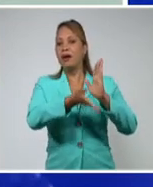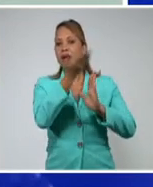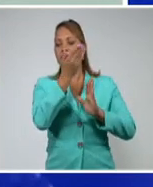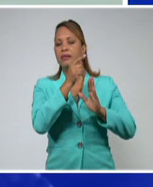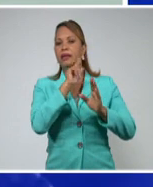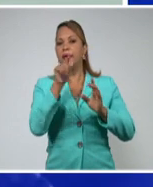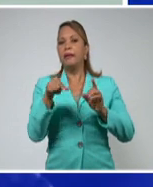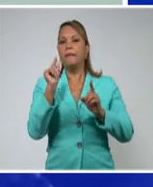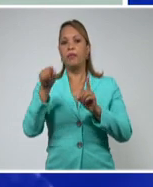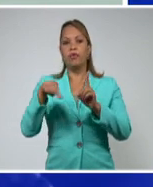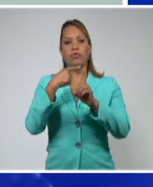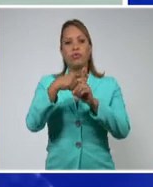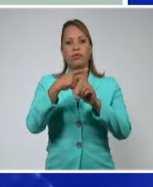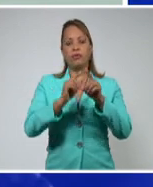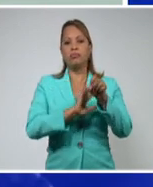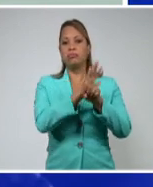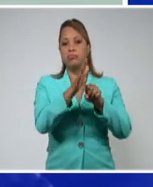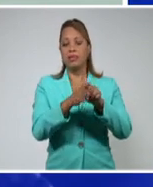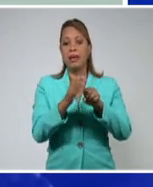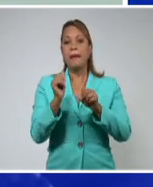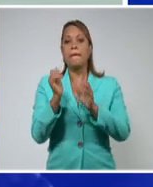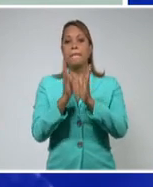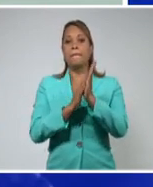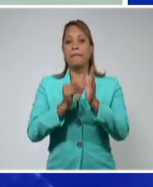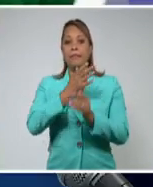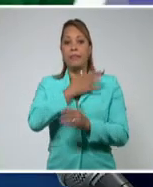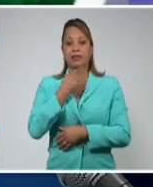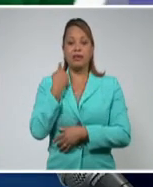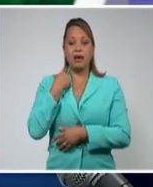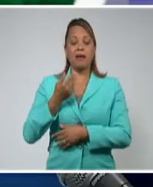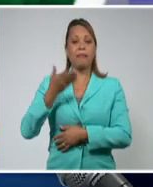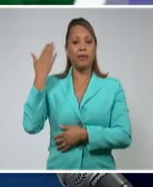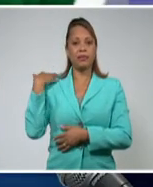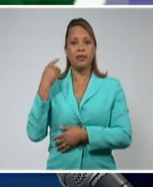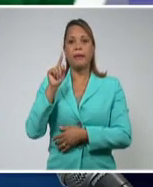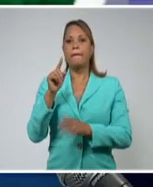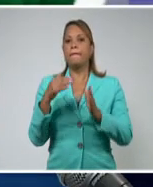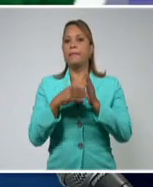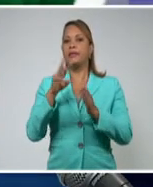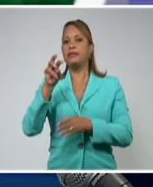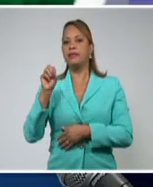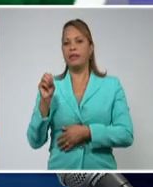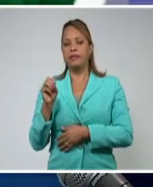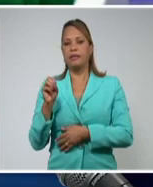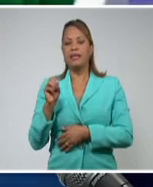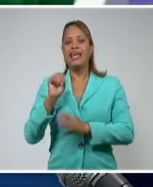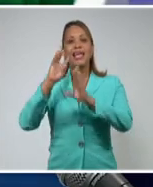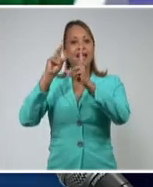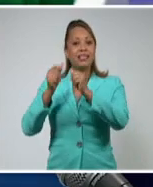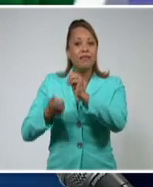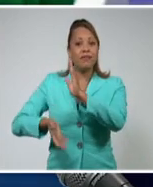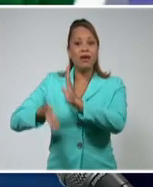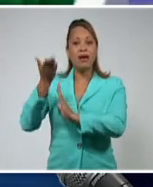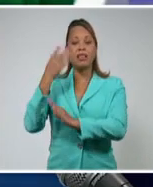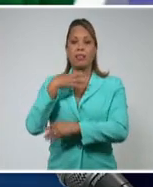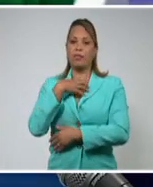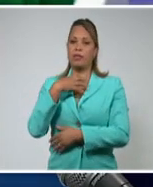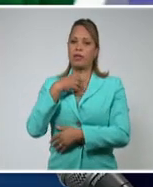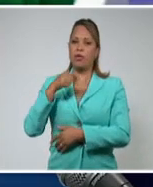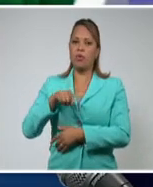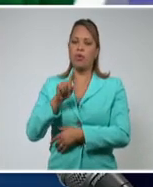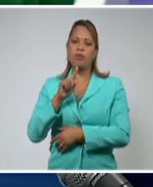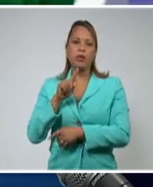autóctonos desde marzo pasado con 1.030 es la cifra más alta que hemos tenido lo cual habla de